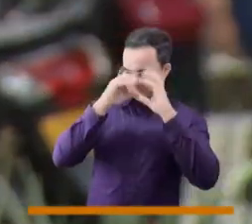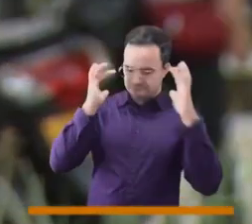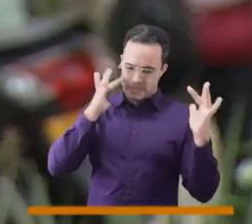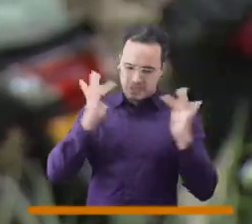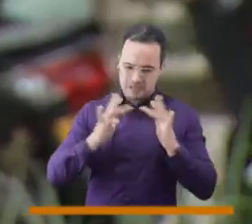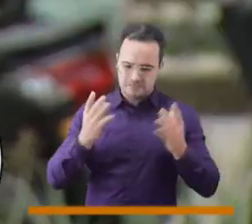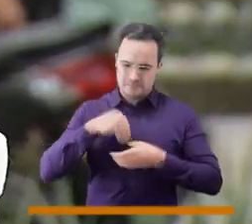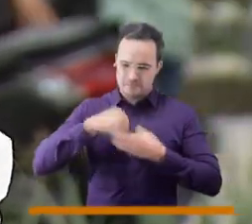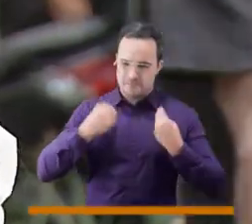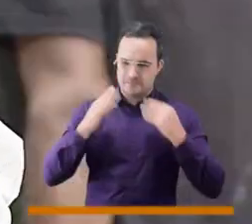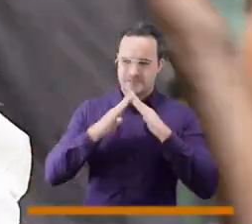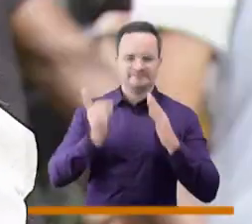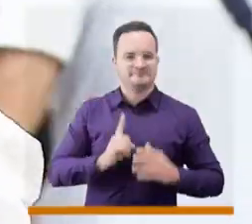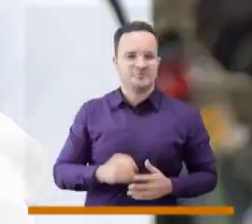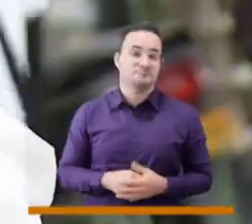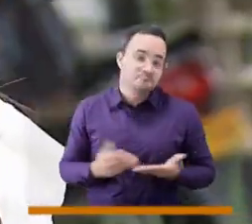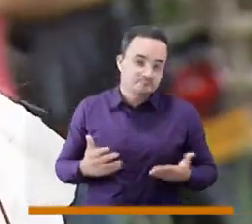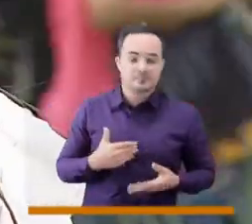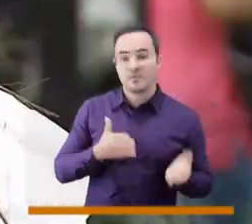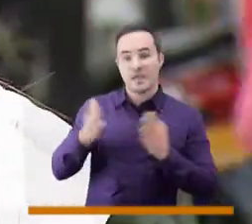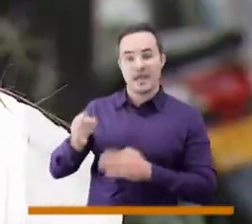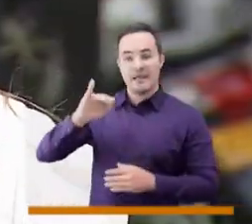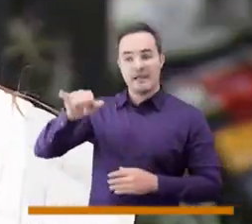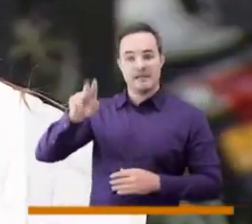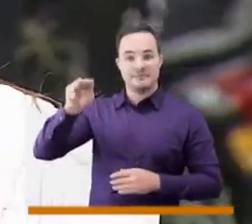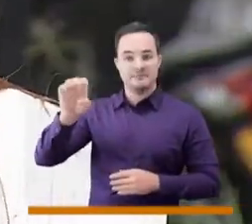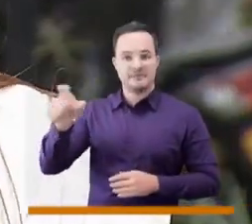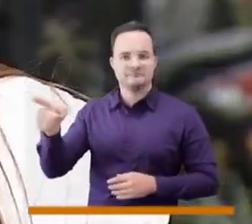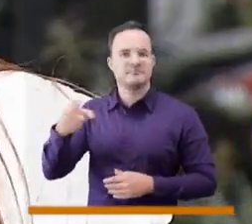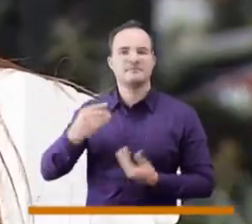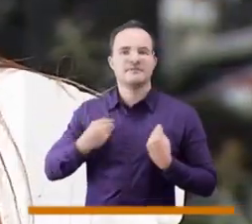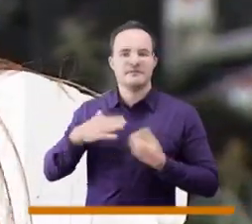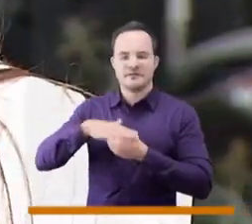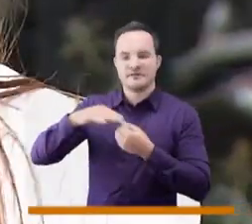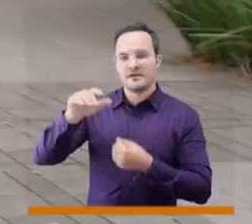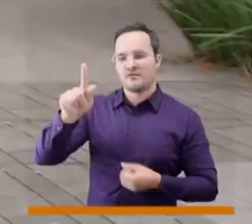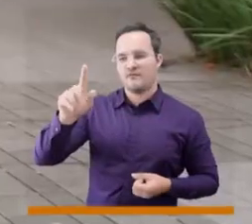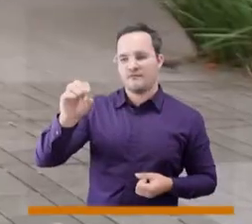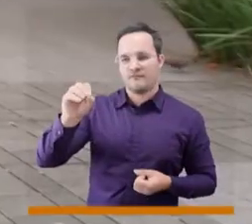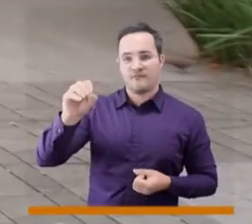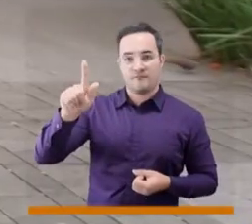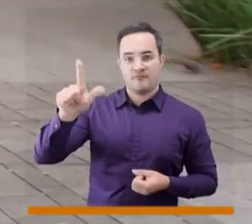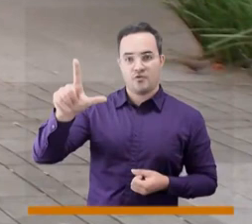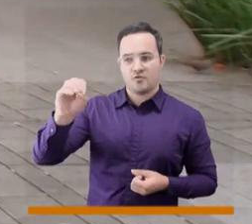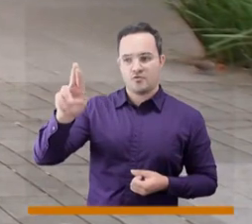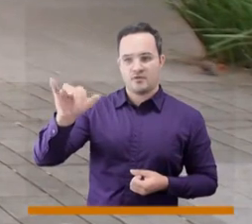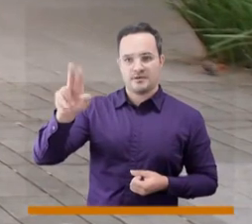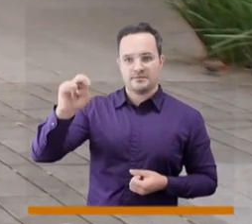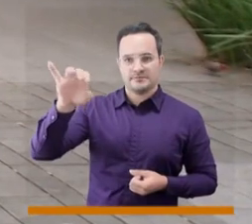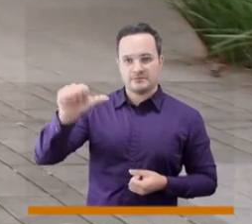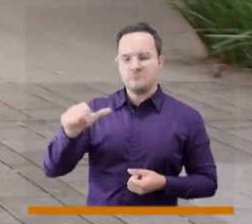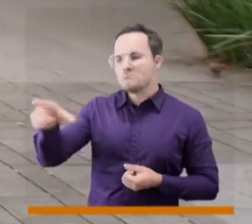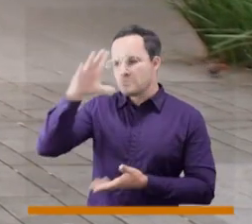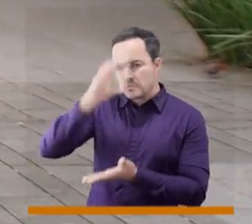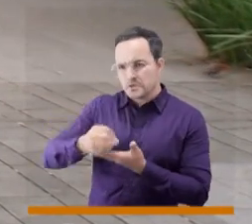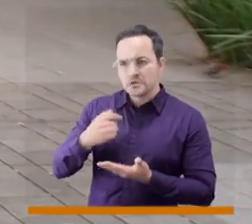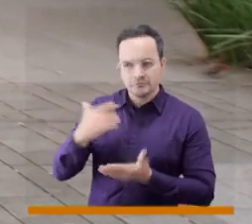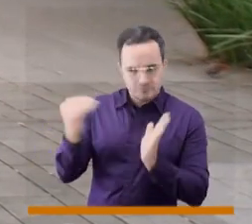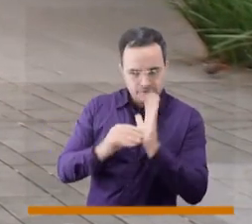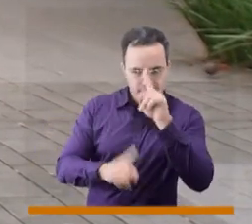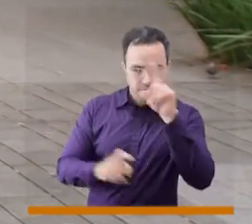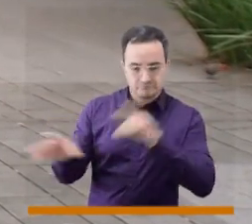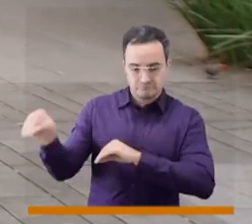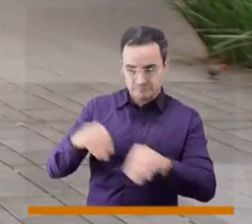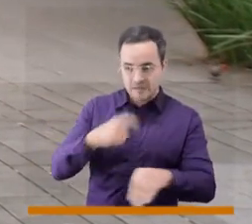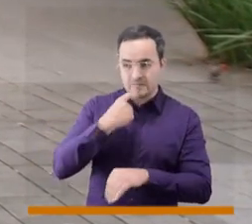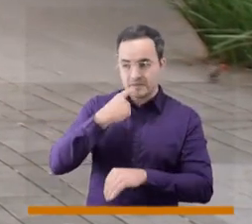Jaime Tavares. Don Jaime vive en el barrio Florencia. Don Jaime, le repito la pregunta, ¿usted viviría en el centro de Medellín? No